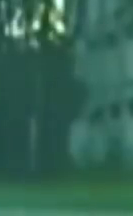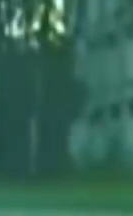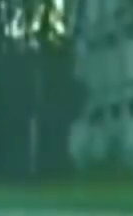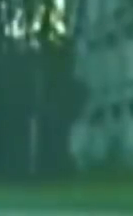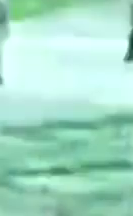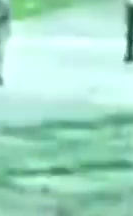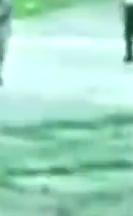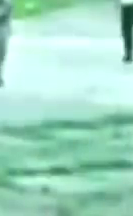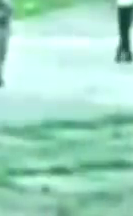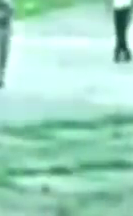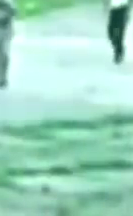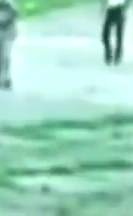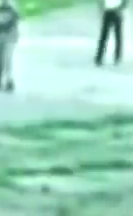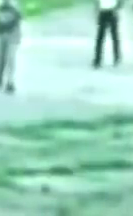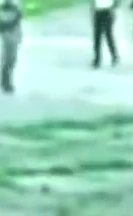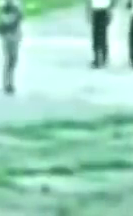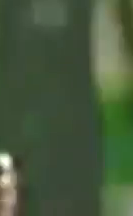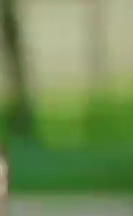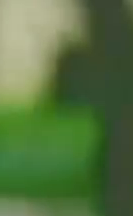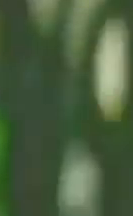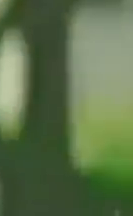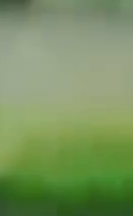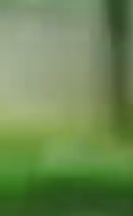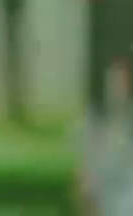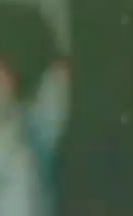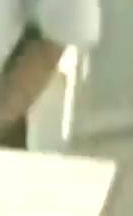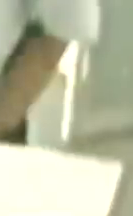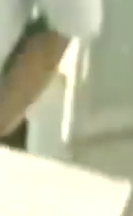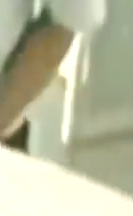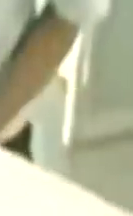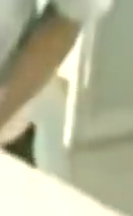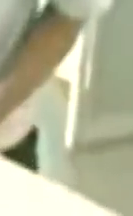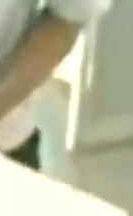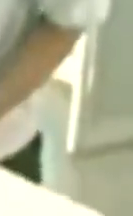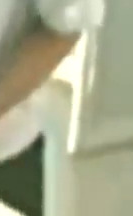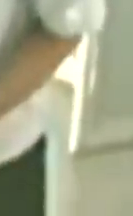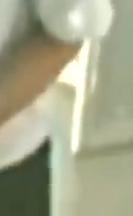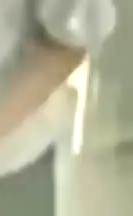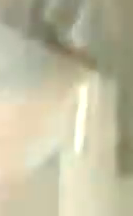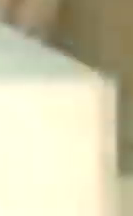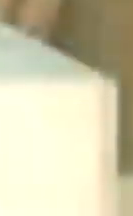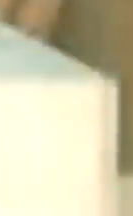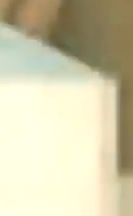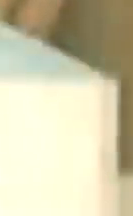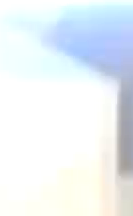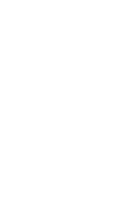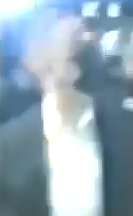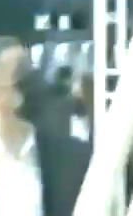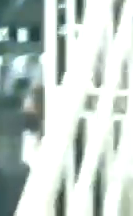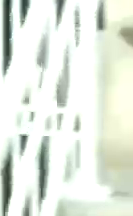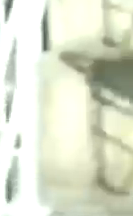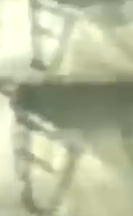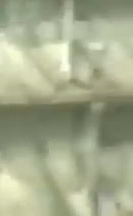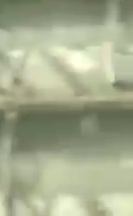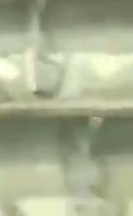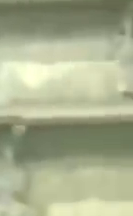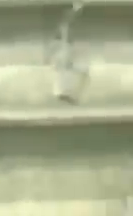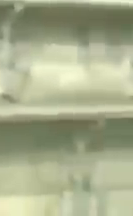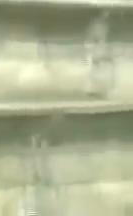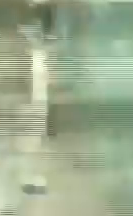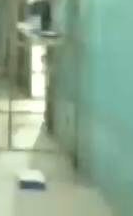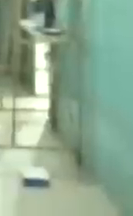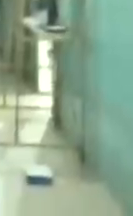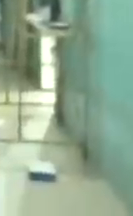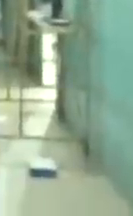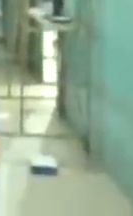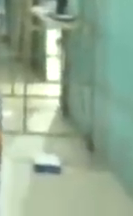la revolución bolivariana para que siga forjando a los futuros profesionales de la patria. Gracias a hombres